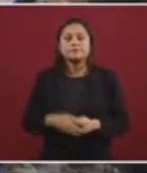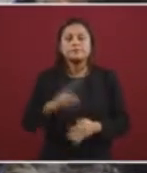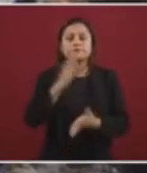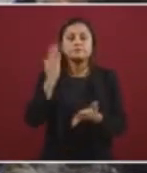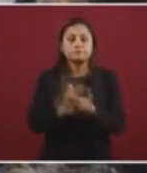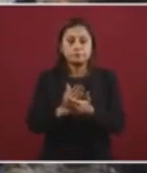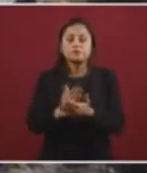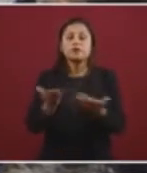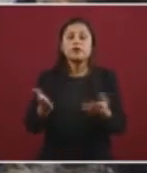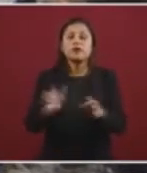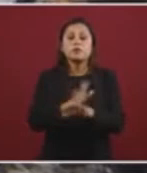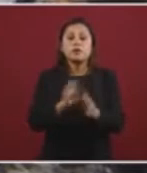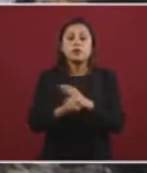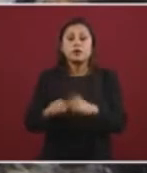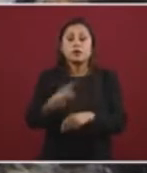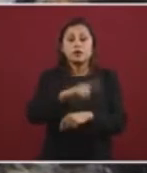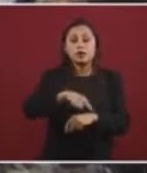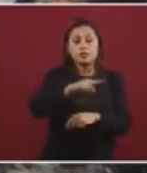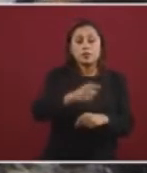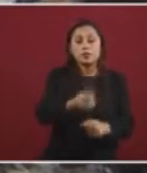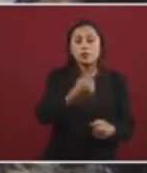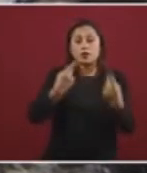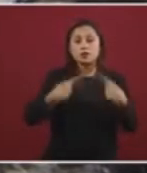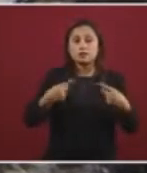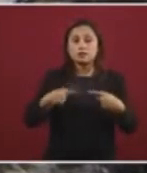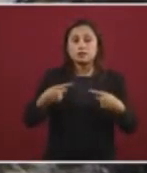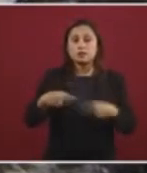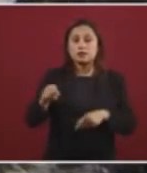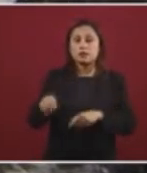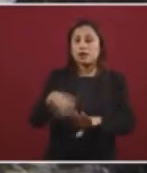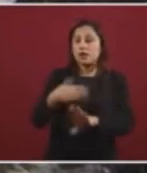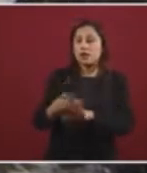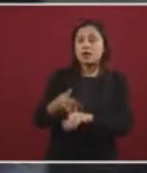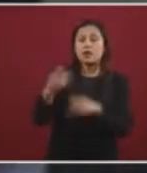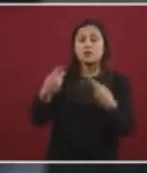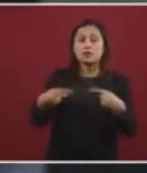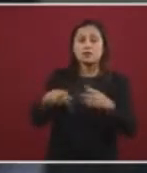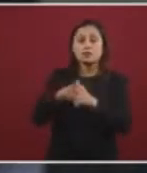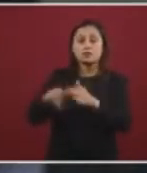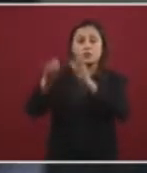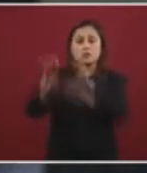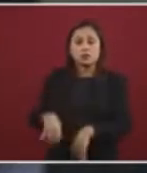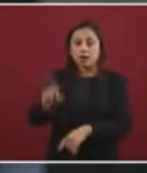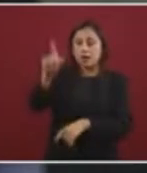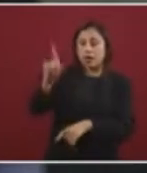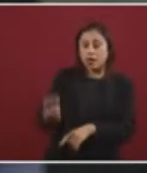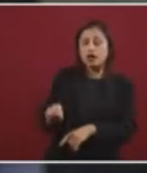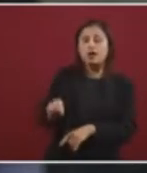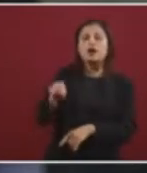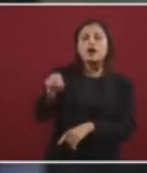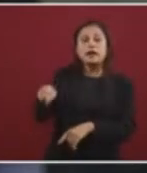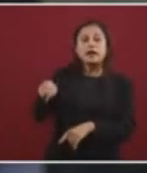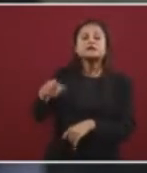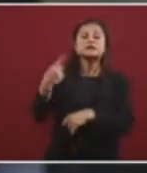estigmatizan periodistas aumentan el riesgo de que estos periodistas sean objeto de amenazas. Y como usted bien sabe,